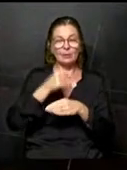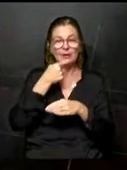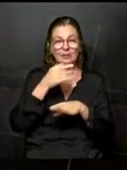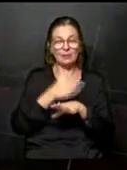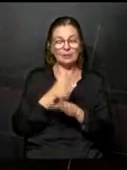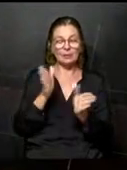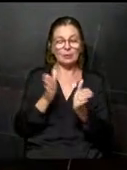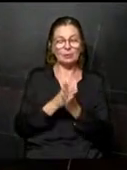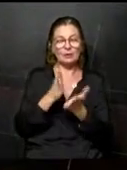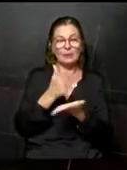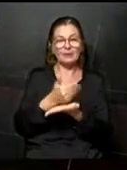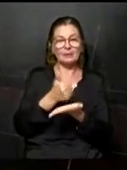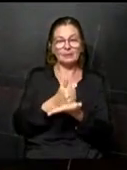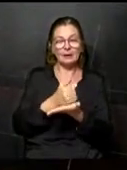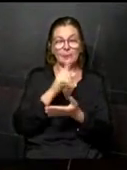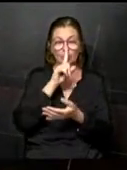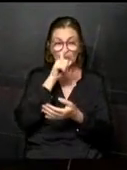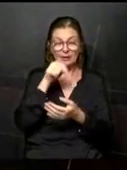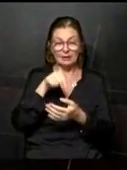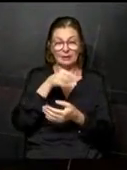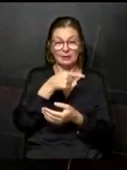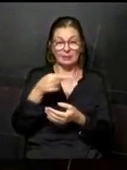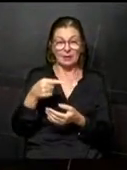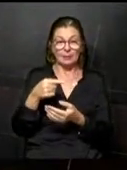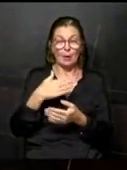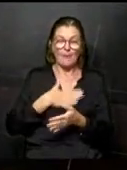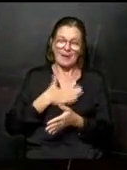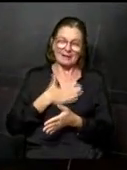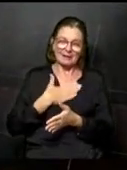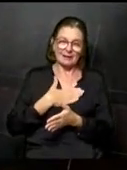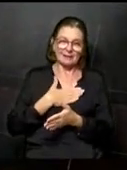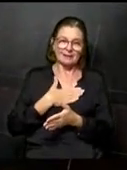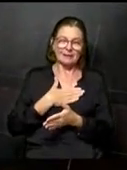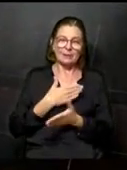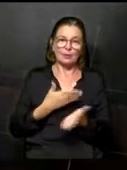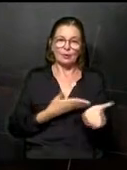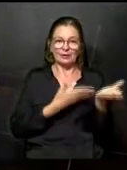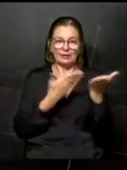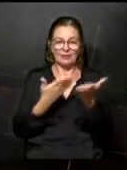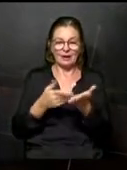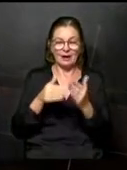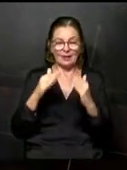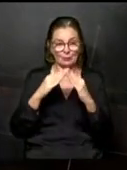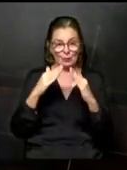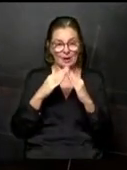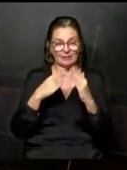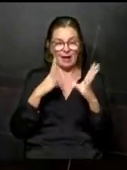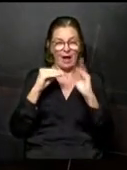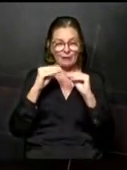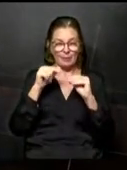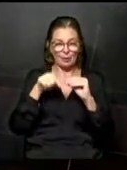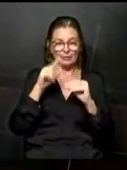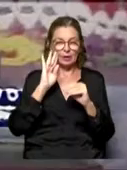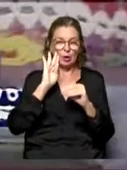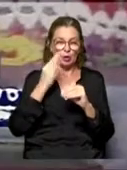Junta Departamental de Montevideo. Esta semana tuvimos el placer de que Belela nos recibiera en su casa y hablamos de este